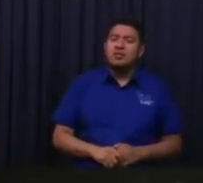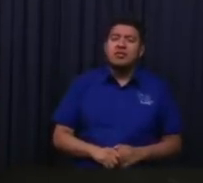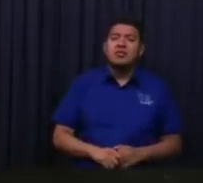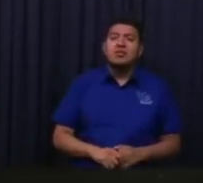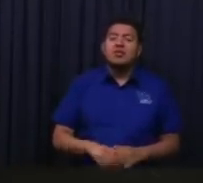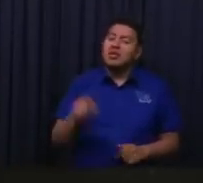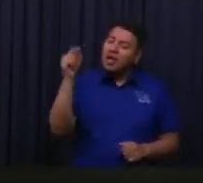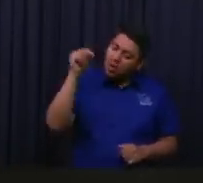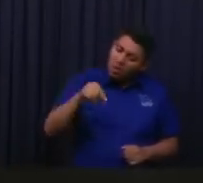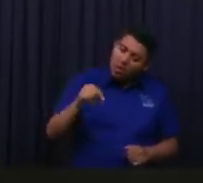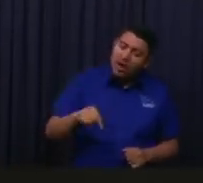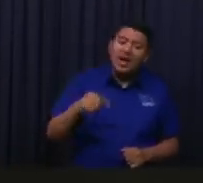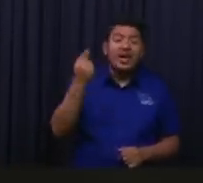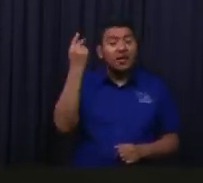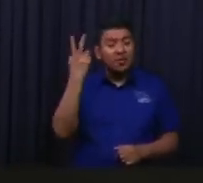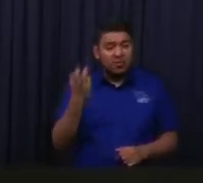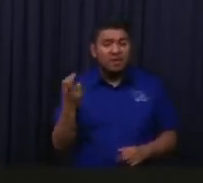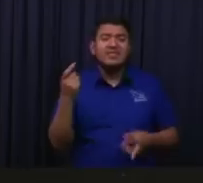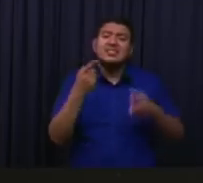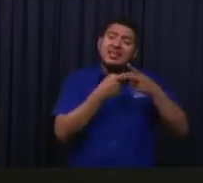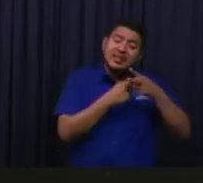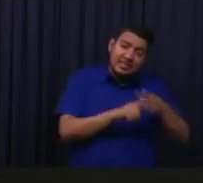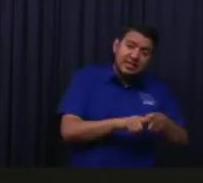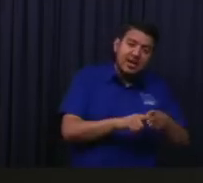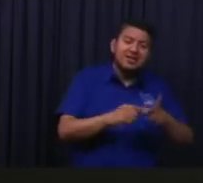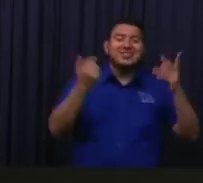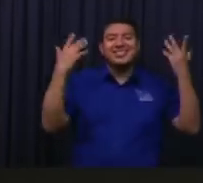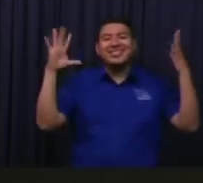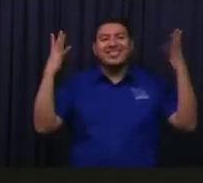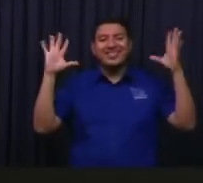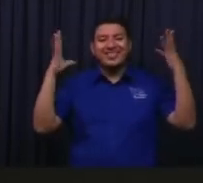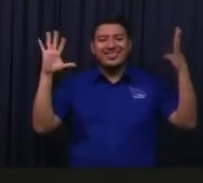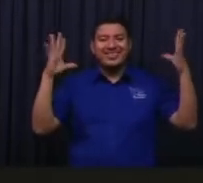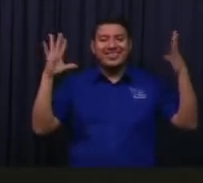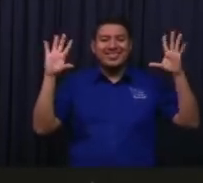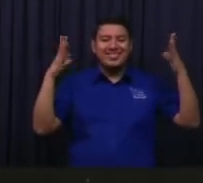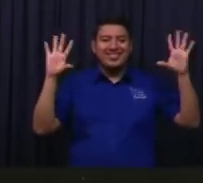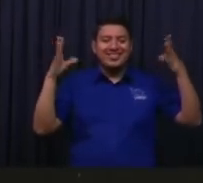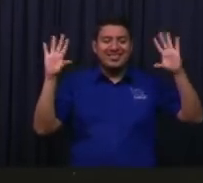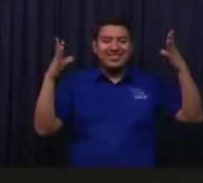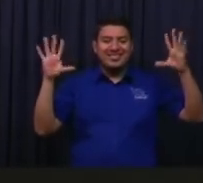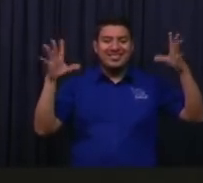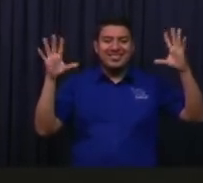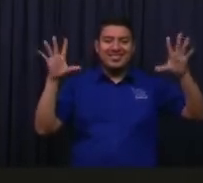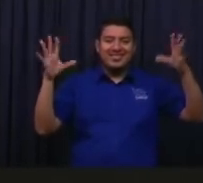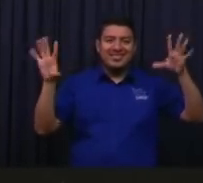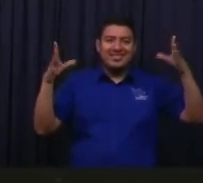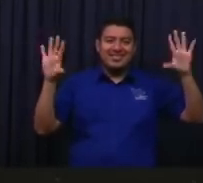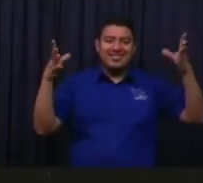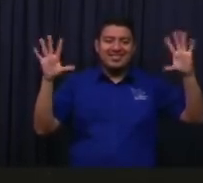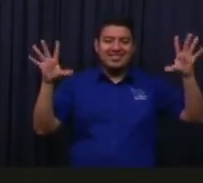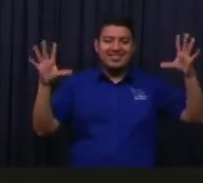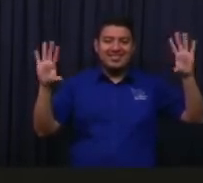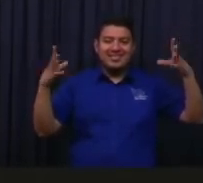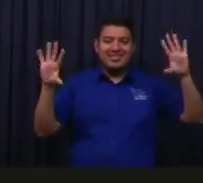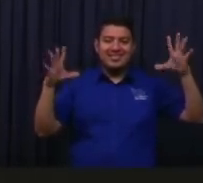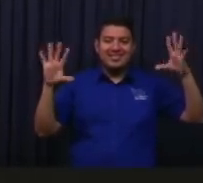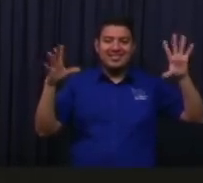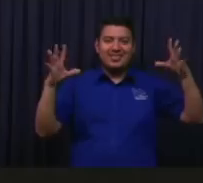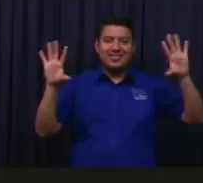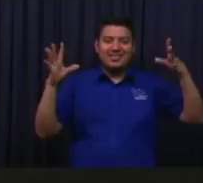voy a reiniciar. Y eso me, denle un aplauso bien fuerte al Rey bendito, y eso me lo da